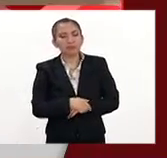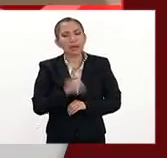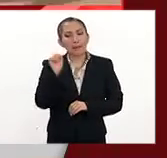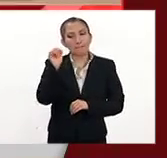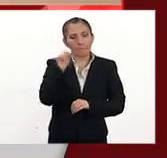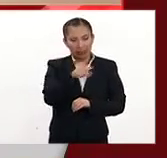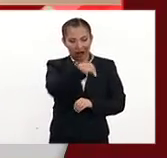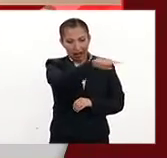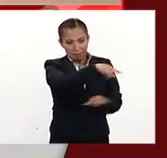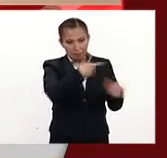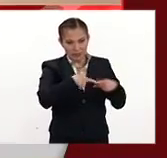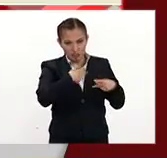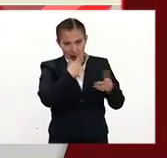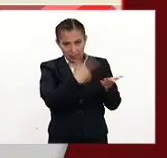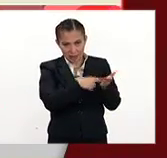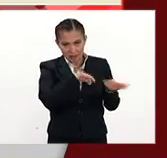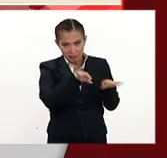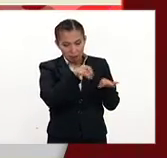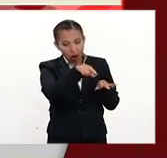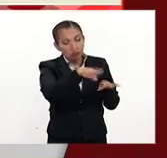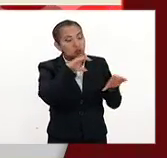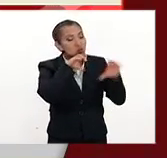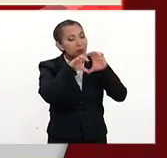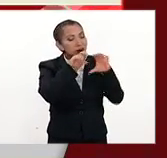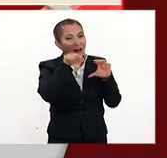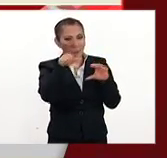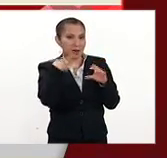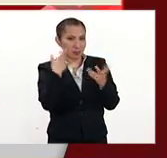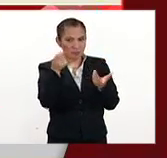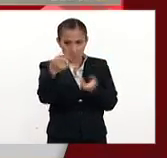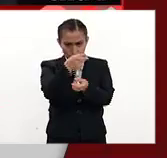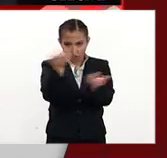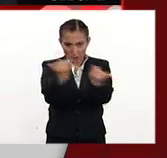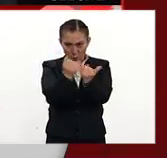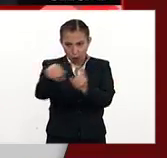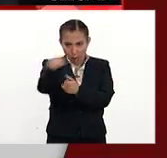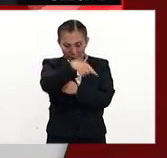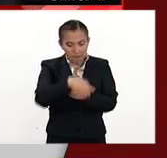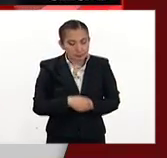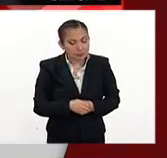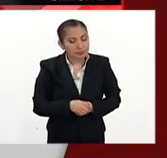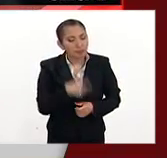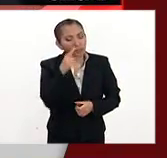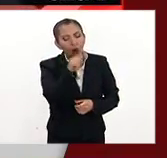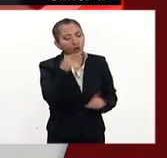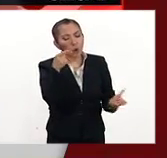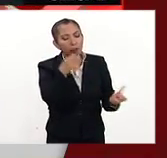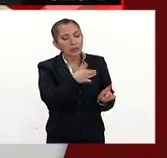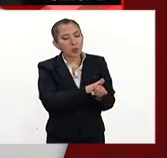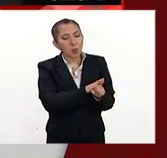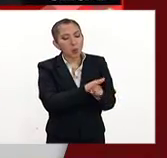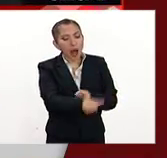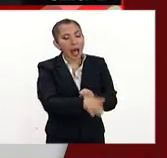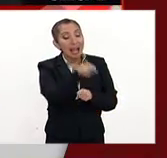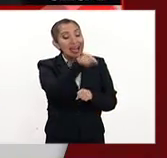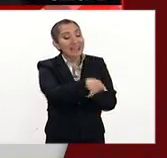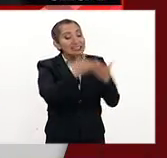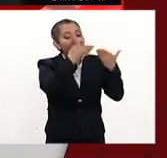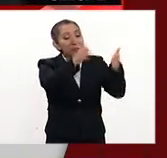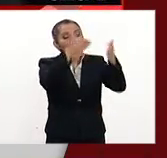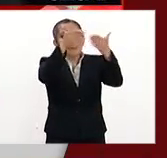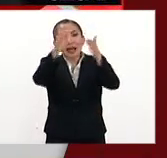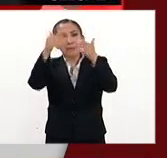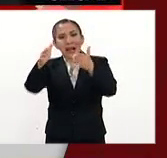parte de las personas que trabajan en CLIA son comunicadores como ustedes. Y bueno, uno de nuestros objetivos principales es abrir